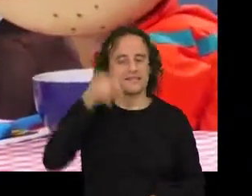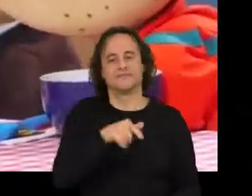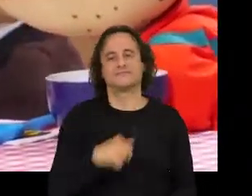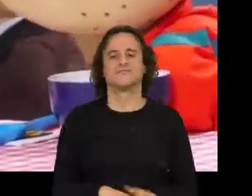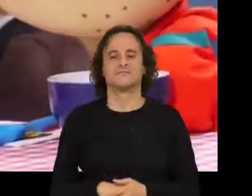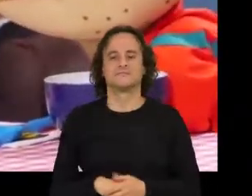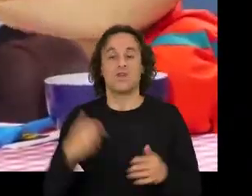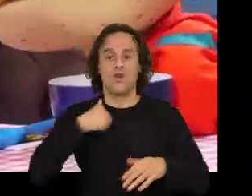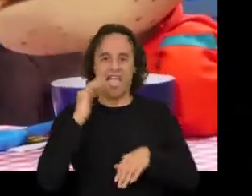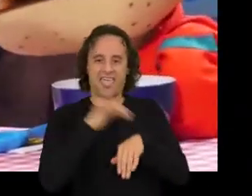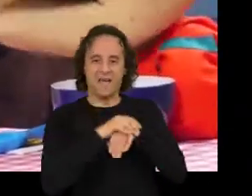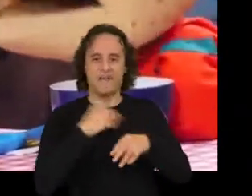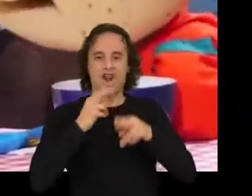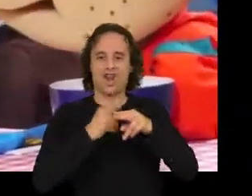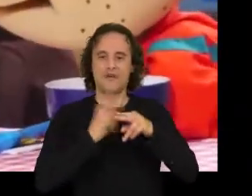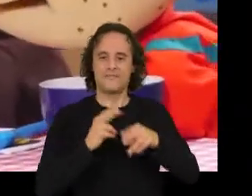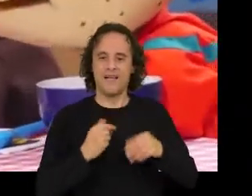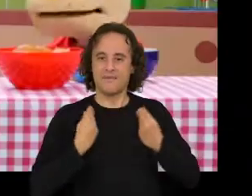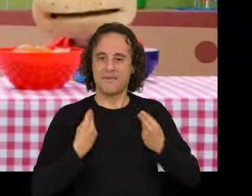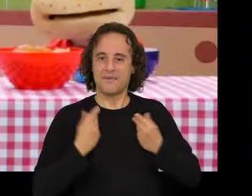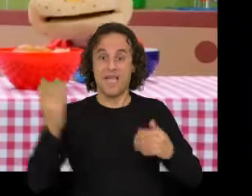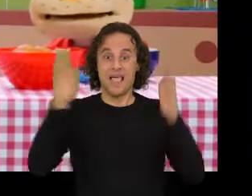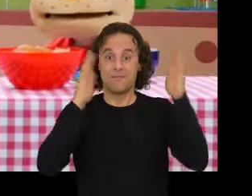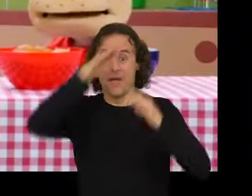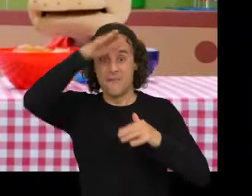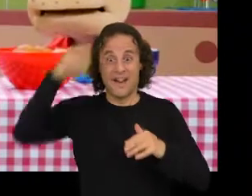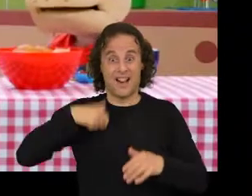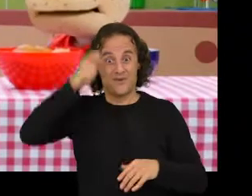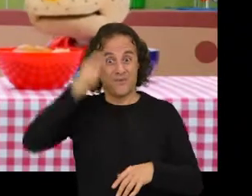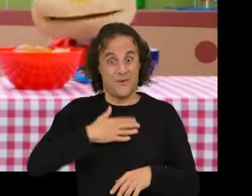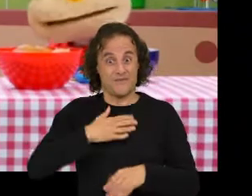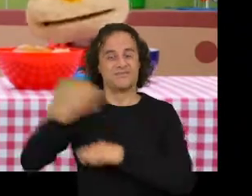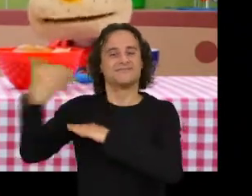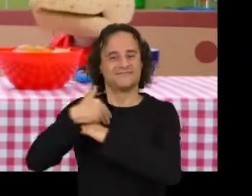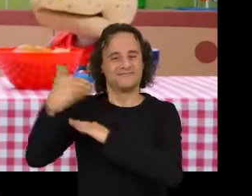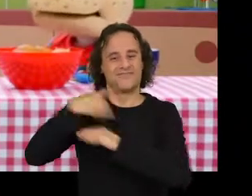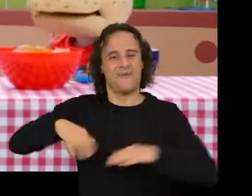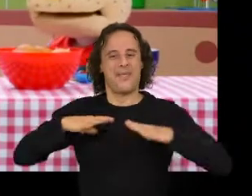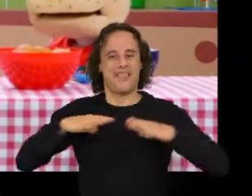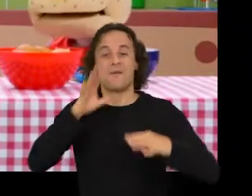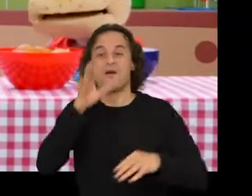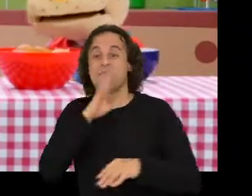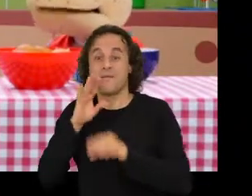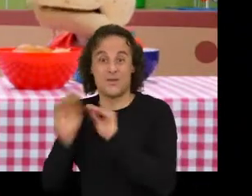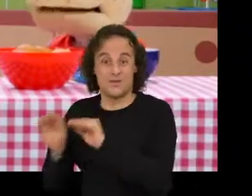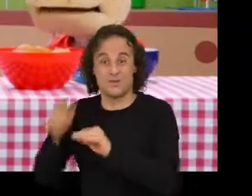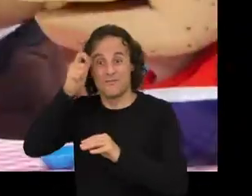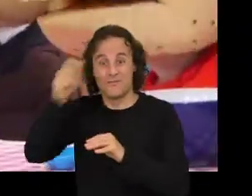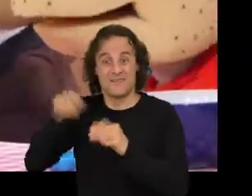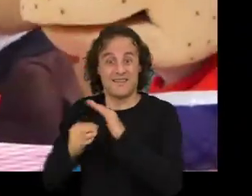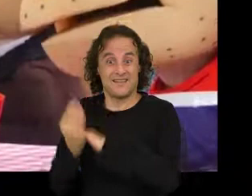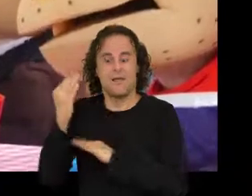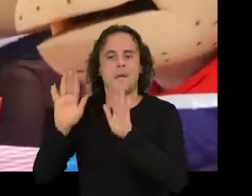tengo una amiga romana, y de Roma. Ven pasarlo verán a mi aldea, porque Anaí es de mi aldea,